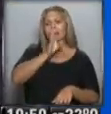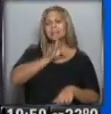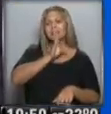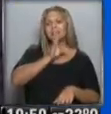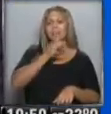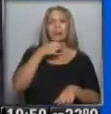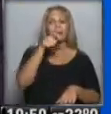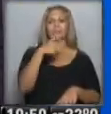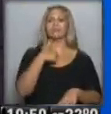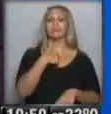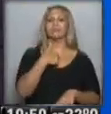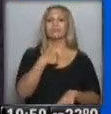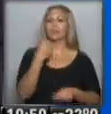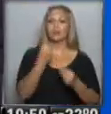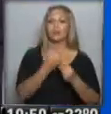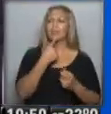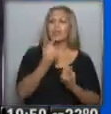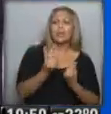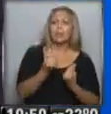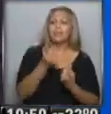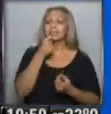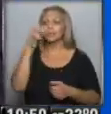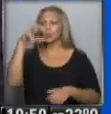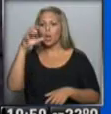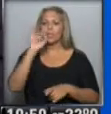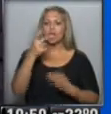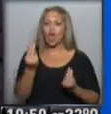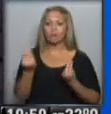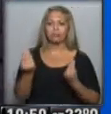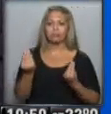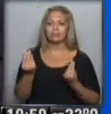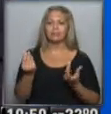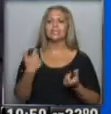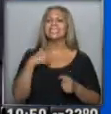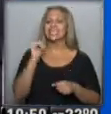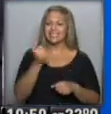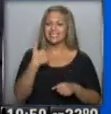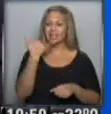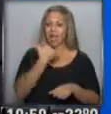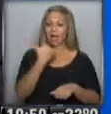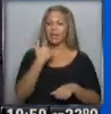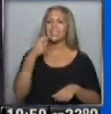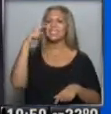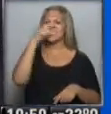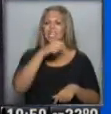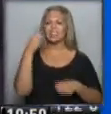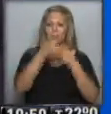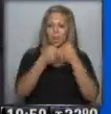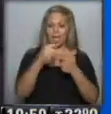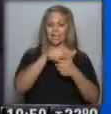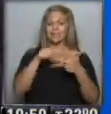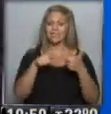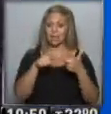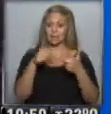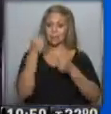que va a ser un espectáculo, porque muchos están especulando, no, ¿qué pasa? Va a haber espectáculo, va a haber bandas, 7 peleas, 3 por el título mundial, y